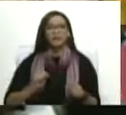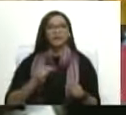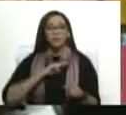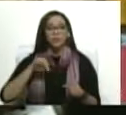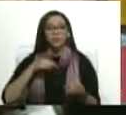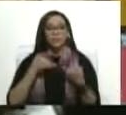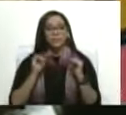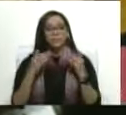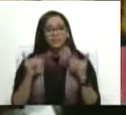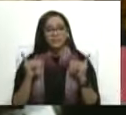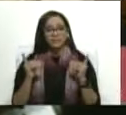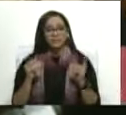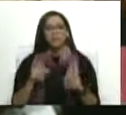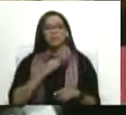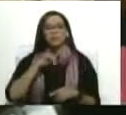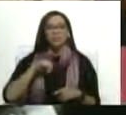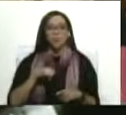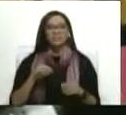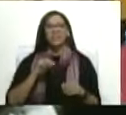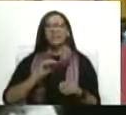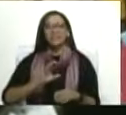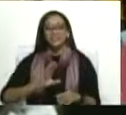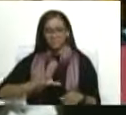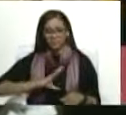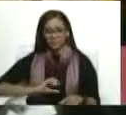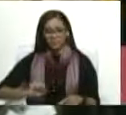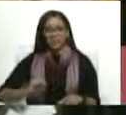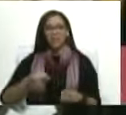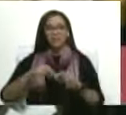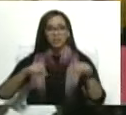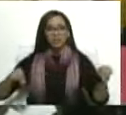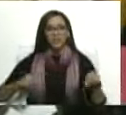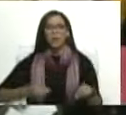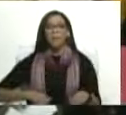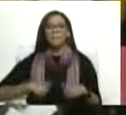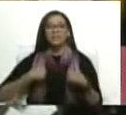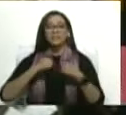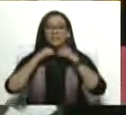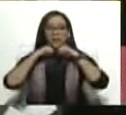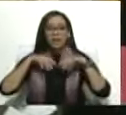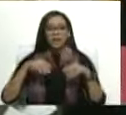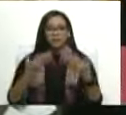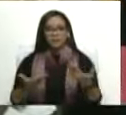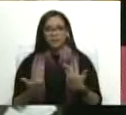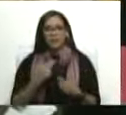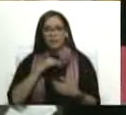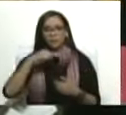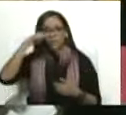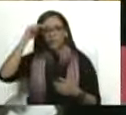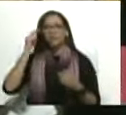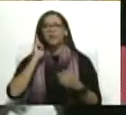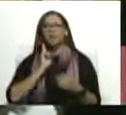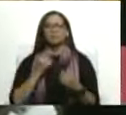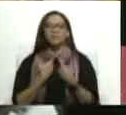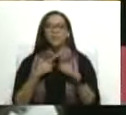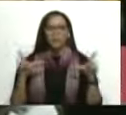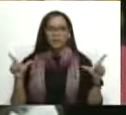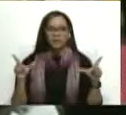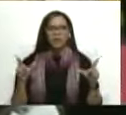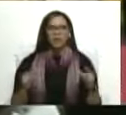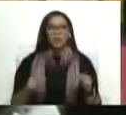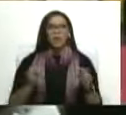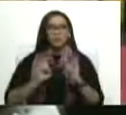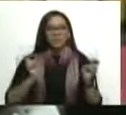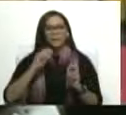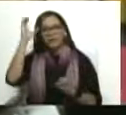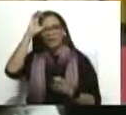nuestra independencia, se trata de nuestra integridad territorial. Lo más sagrado que heredamos de nuestro padre libertador Simón Bolívar. Es un tema de